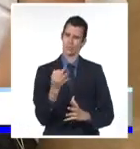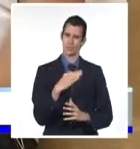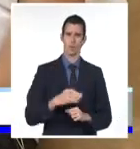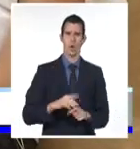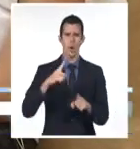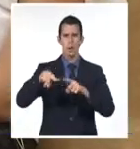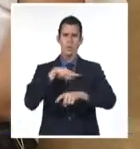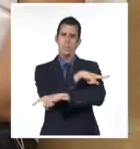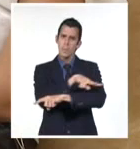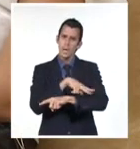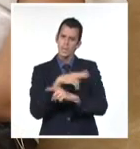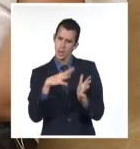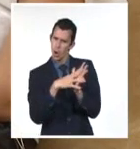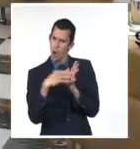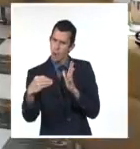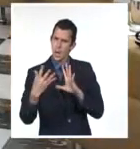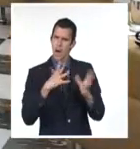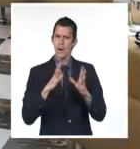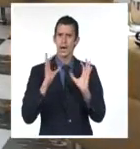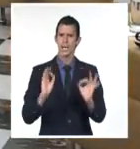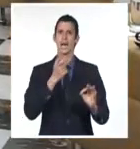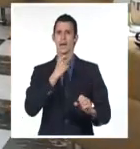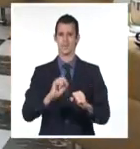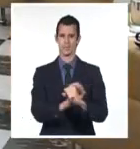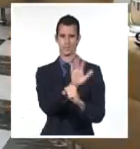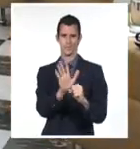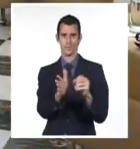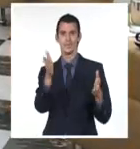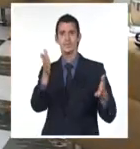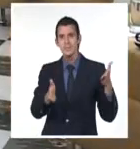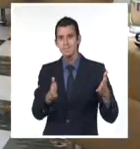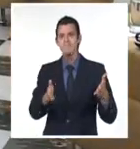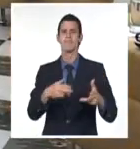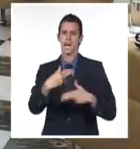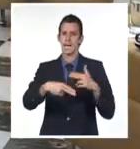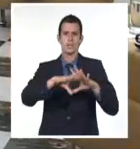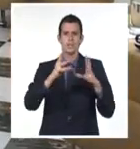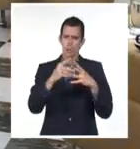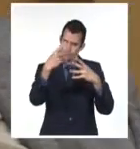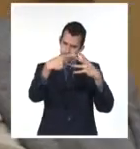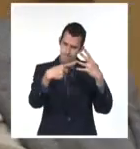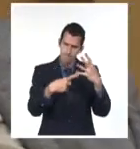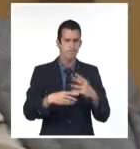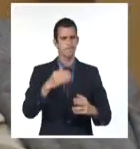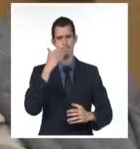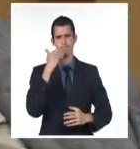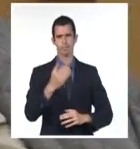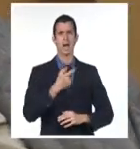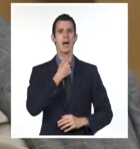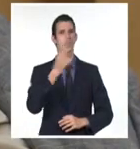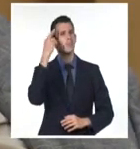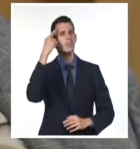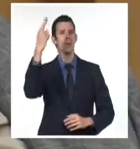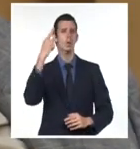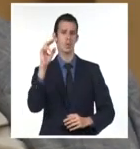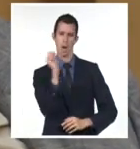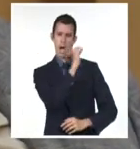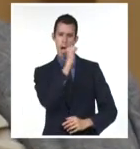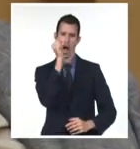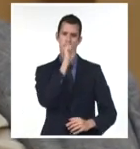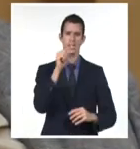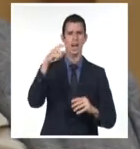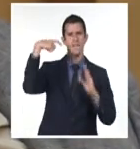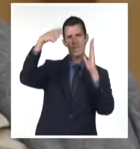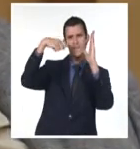la pandemia. Destacó los más de 400 conciertos online, el apoyo de los artistas cubanos en los centros para la vacunación contra